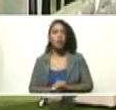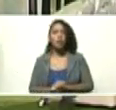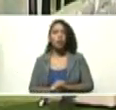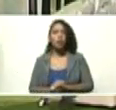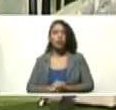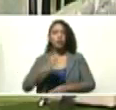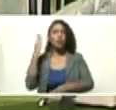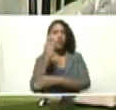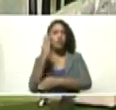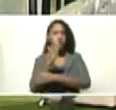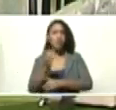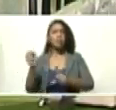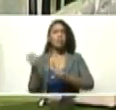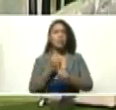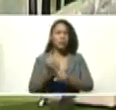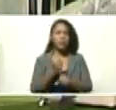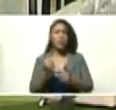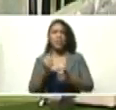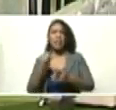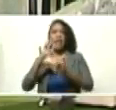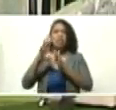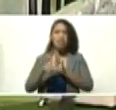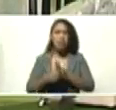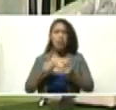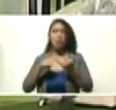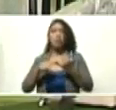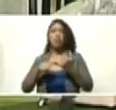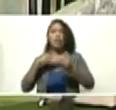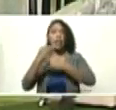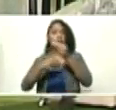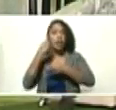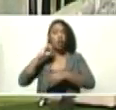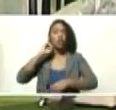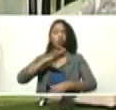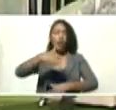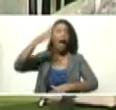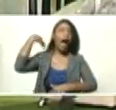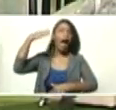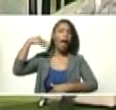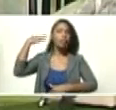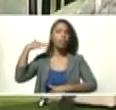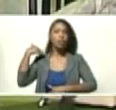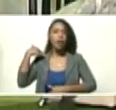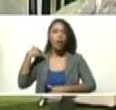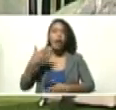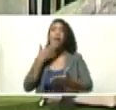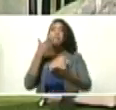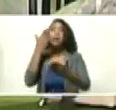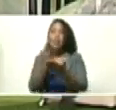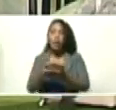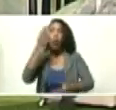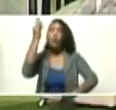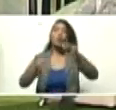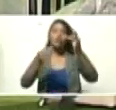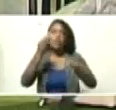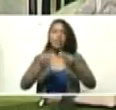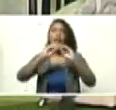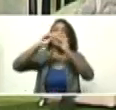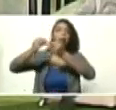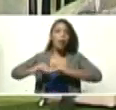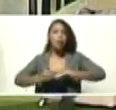su genocidio, el saqueo que hubo. Y exigir justicia y